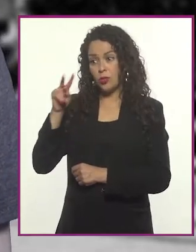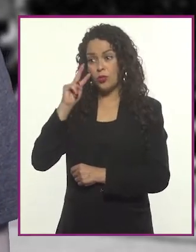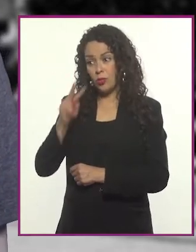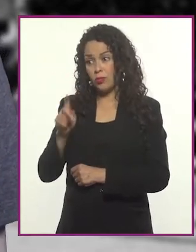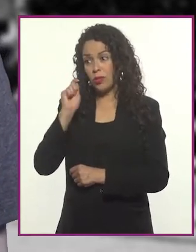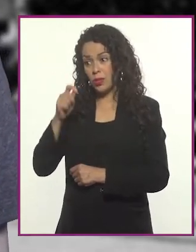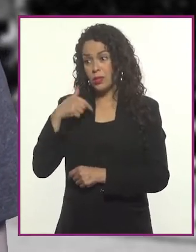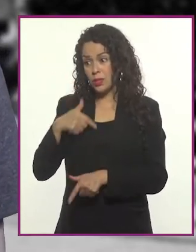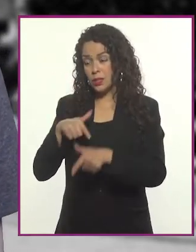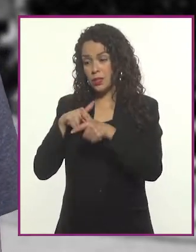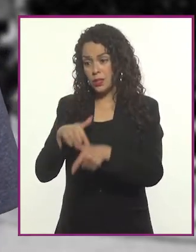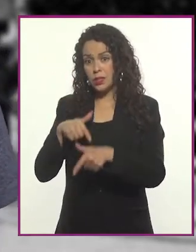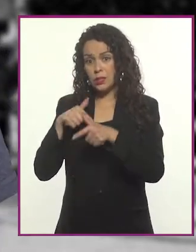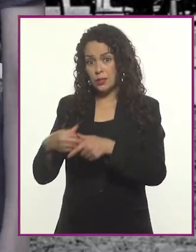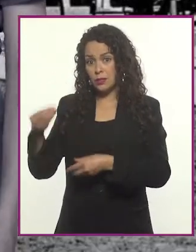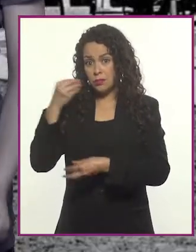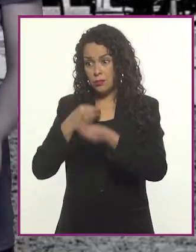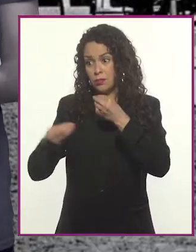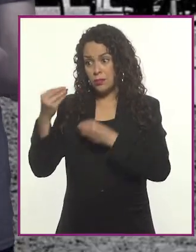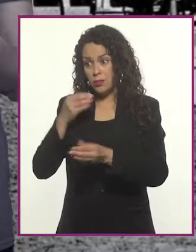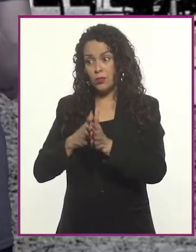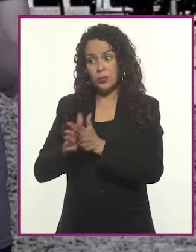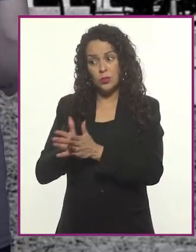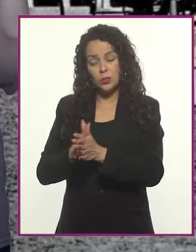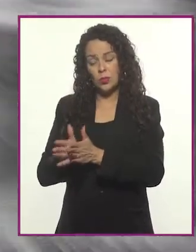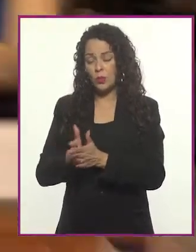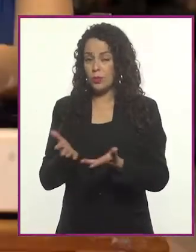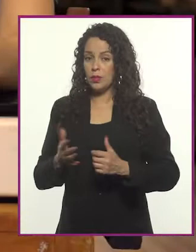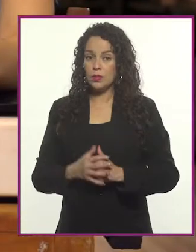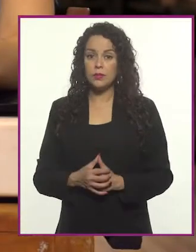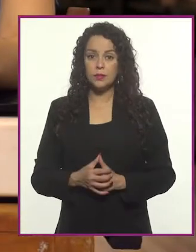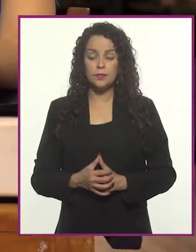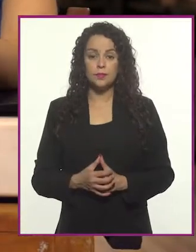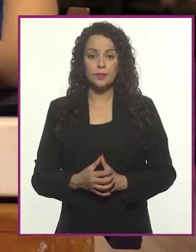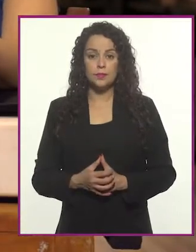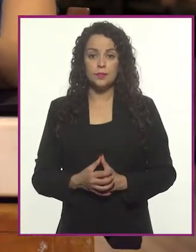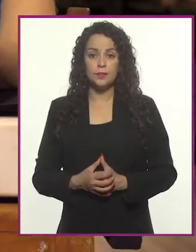aguarda si sigo pegándole duro al chocolate.